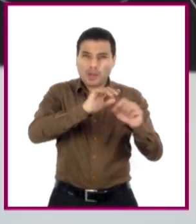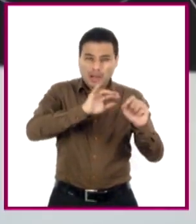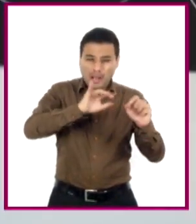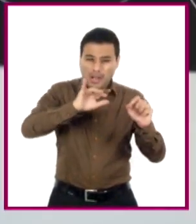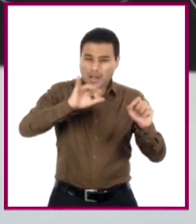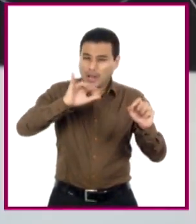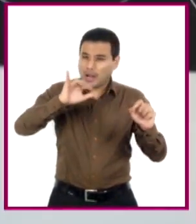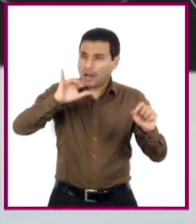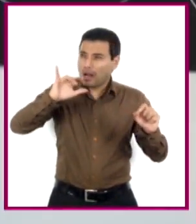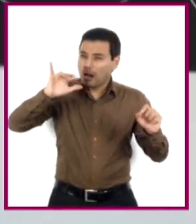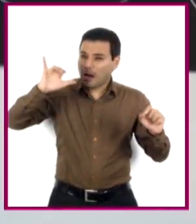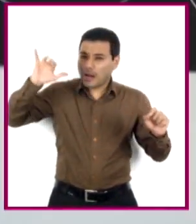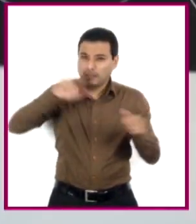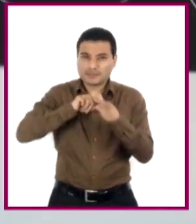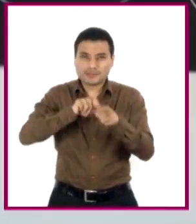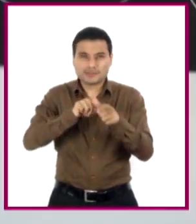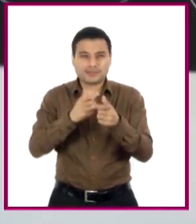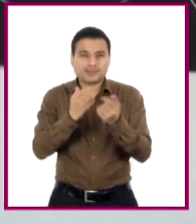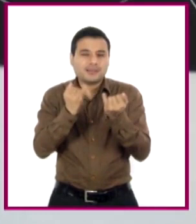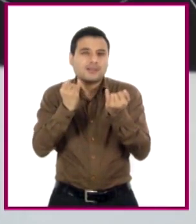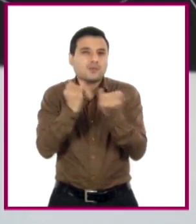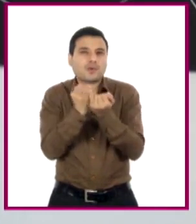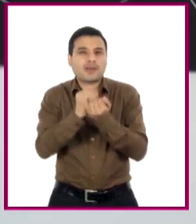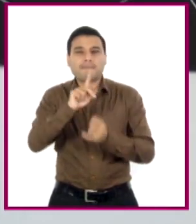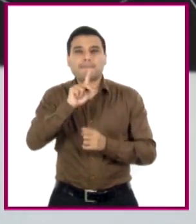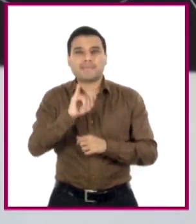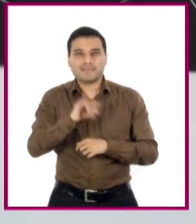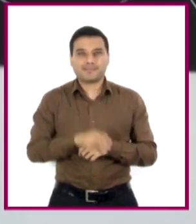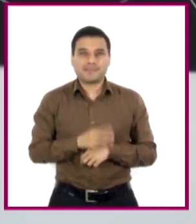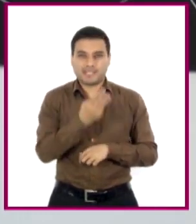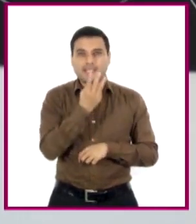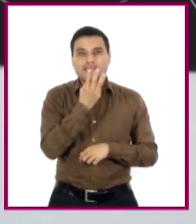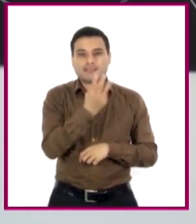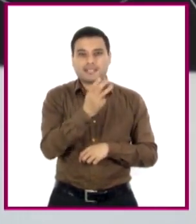pi, que pueden redondear a